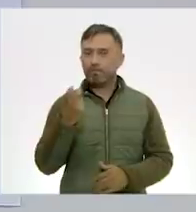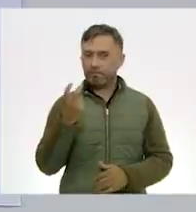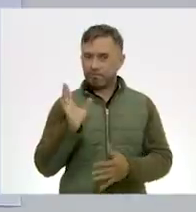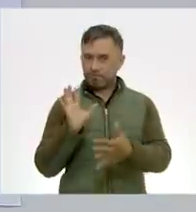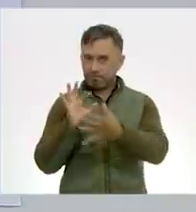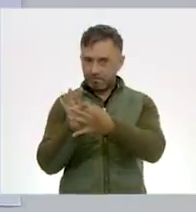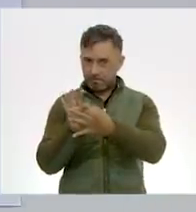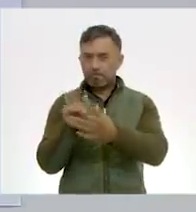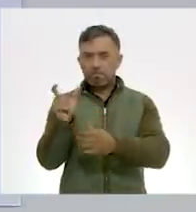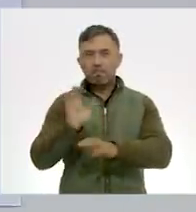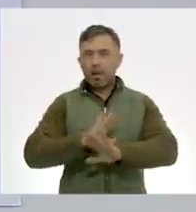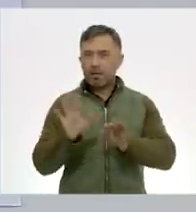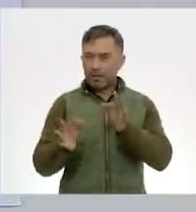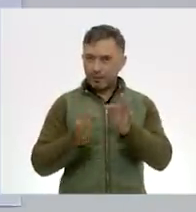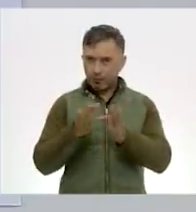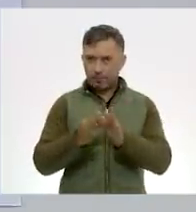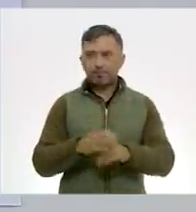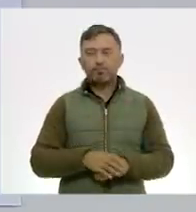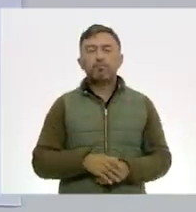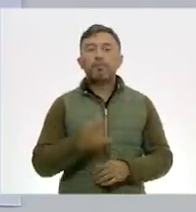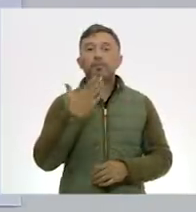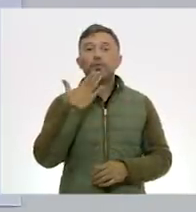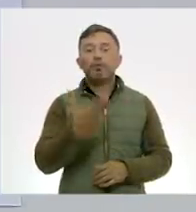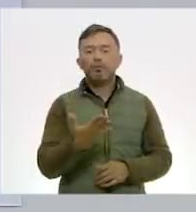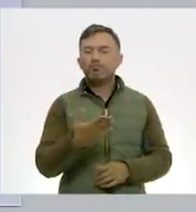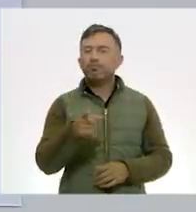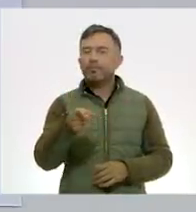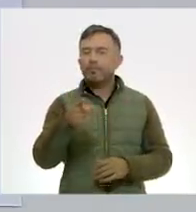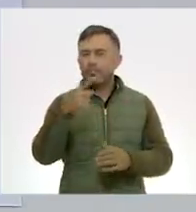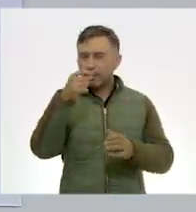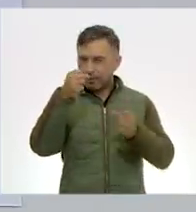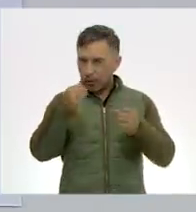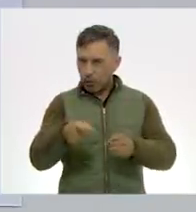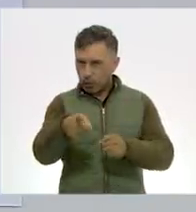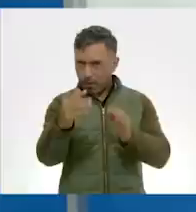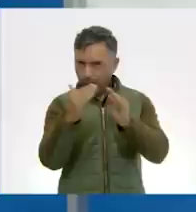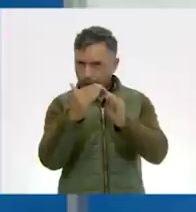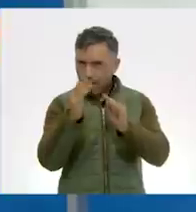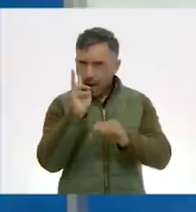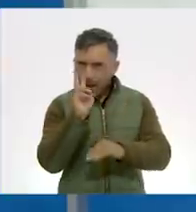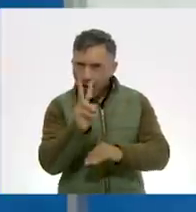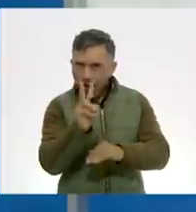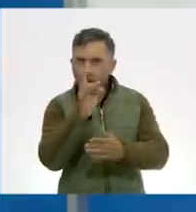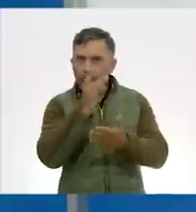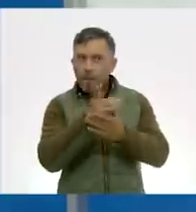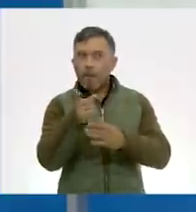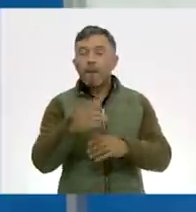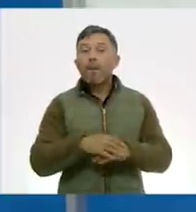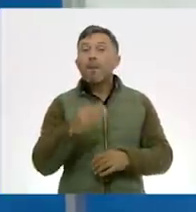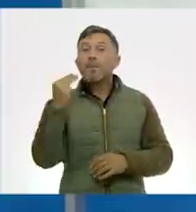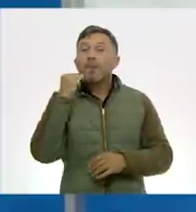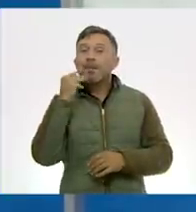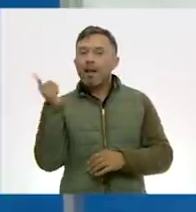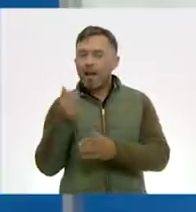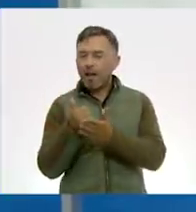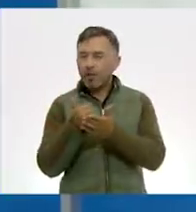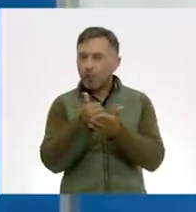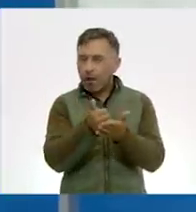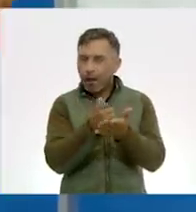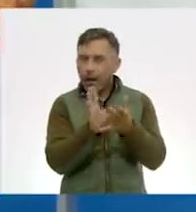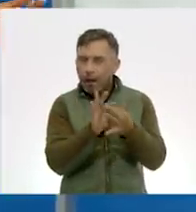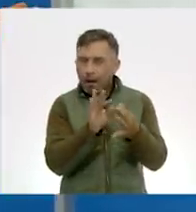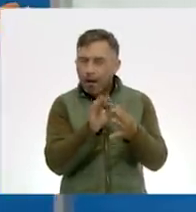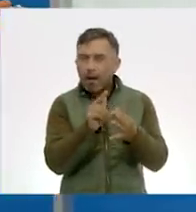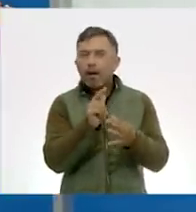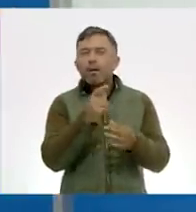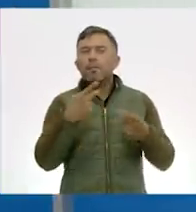listo. Muy bien. Seguramente en casa tú también ya los identificaste o María te ayudó a recordar datos importantes